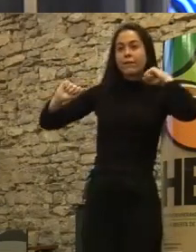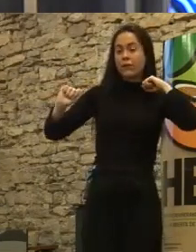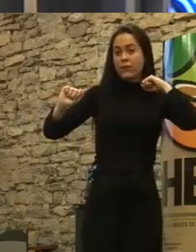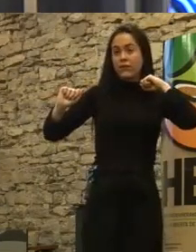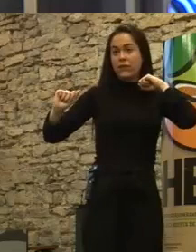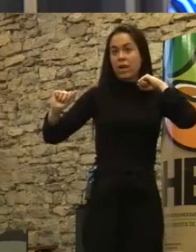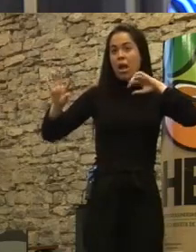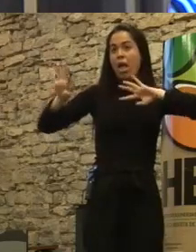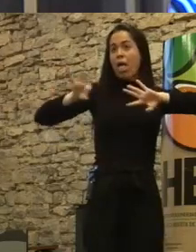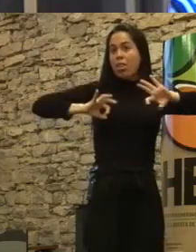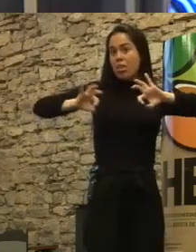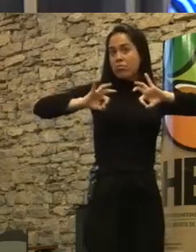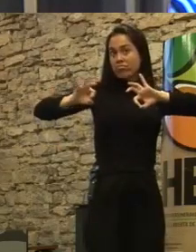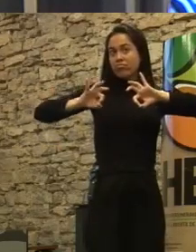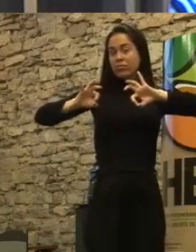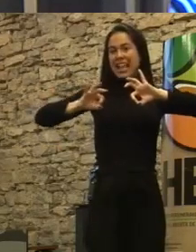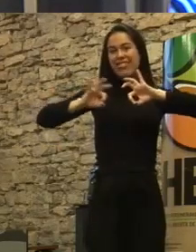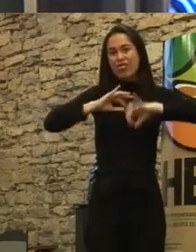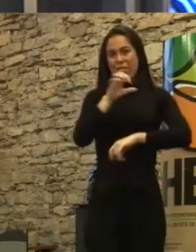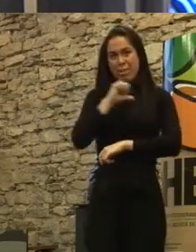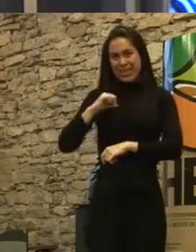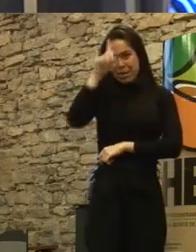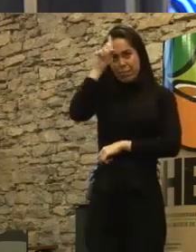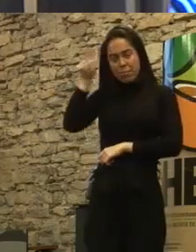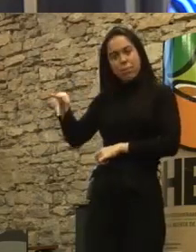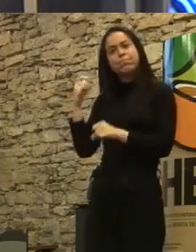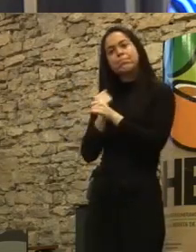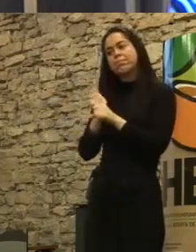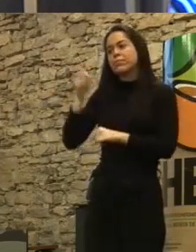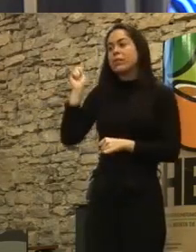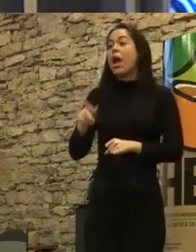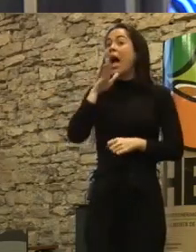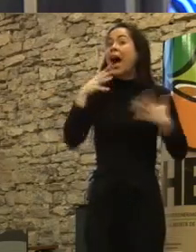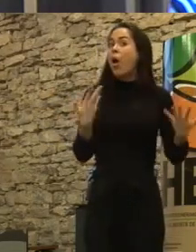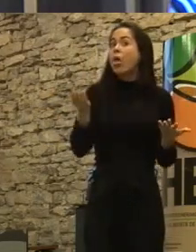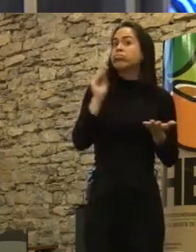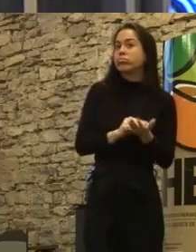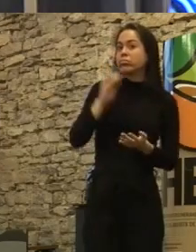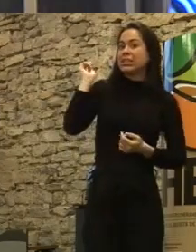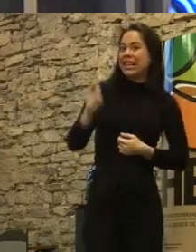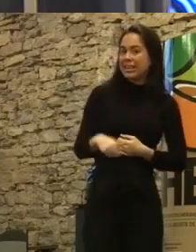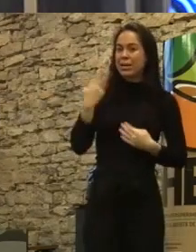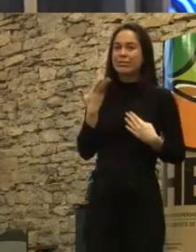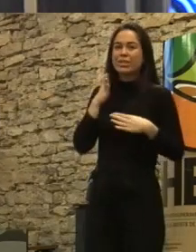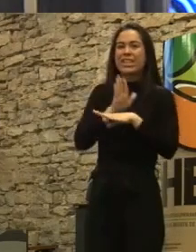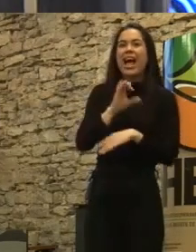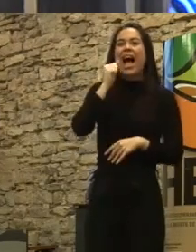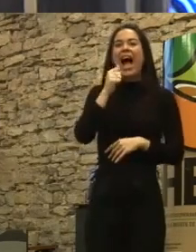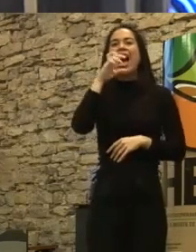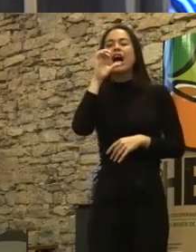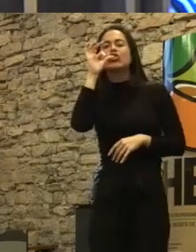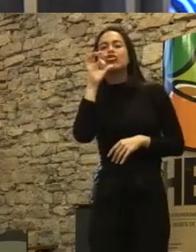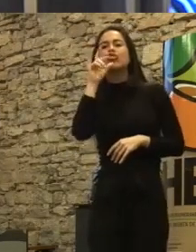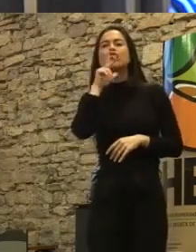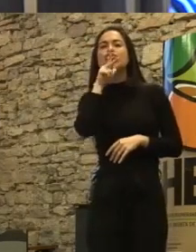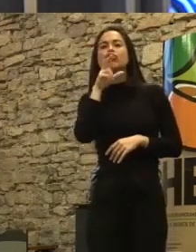un centro de producción de teatro independiente de Madrid. Y ahora, además, es embajadora de ASOCA España, de esa plataforma